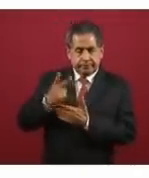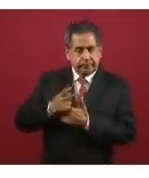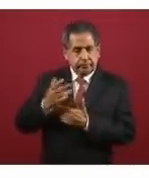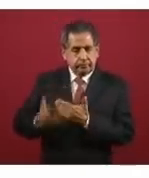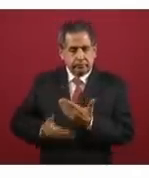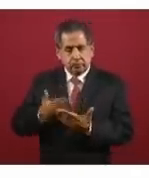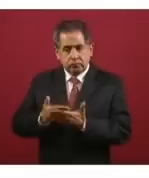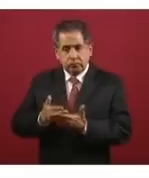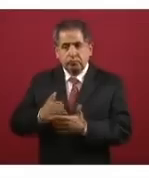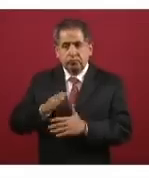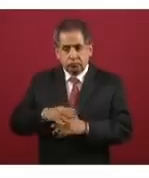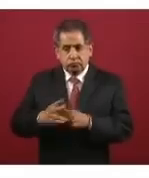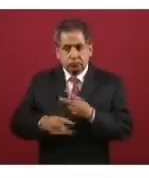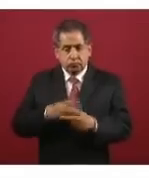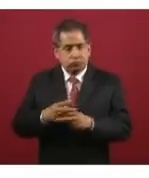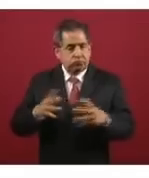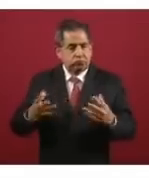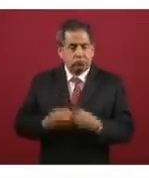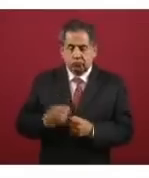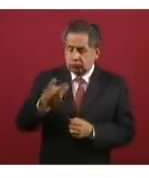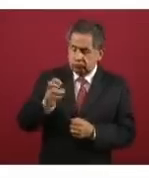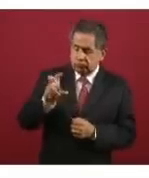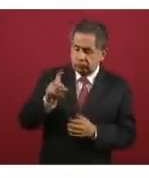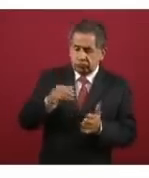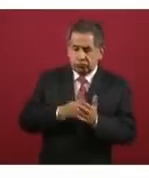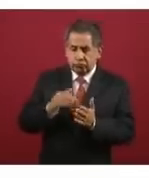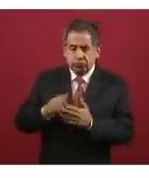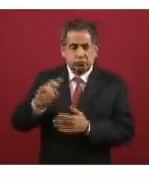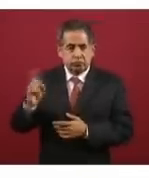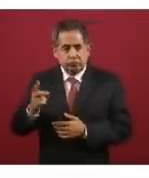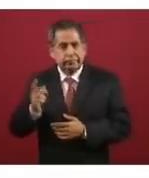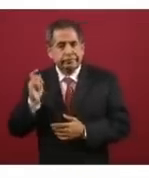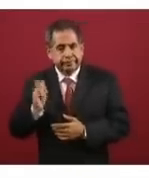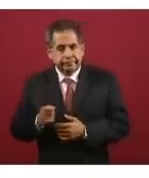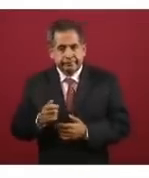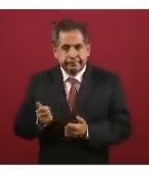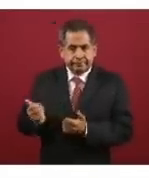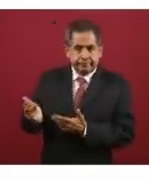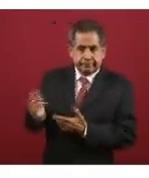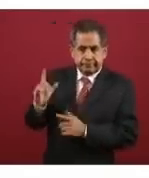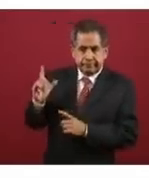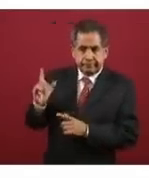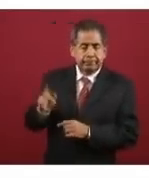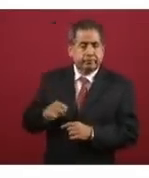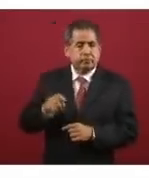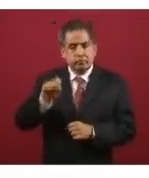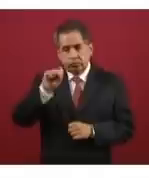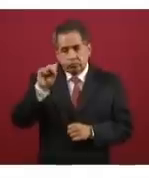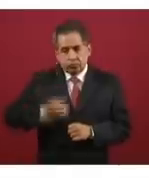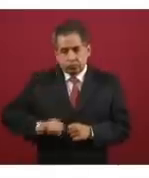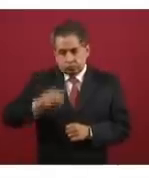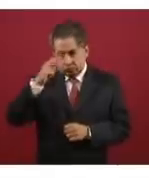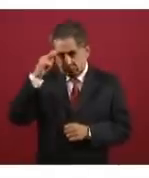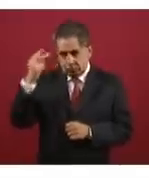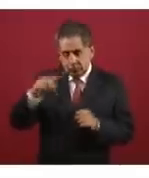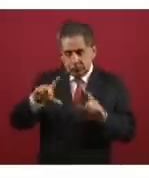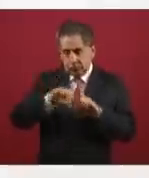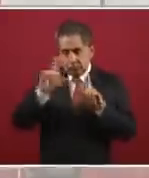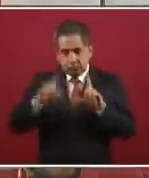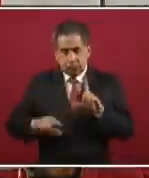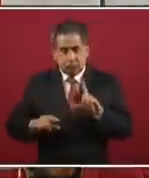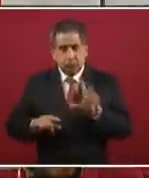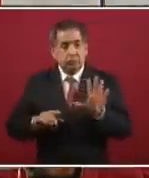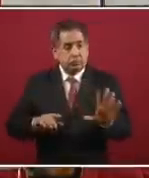integración ya muy avanzada por 330 millones de dólares. Esto es referente al sur de México, porque el compromiso de Estados Unidos